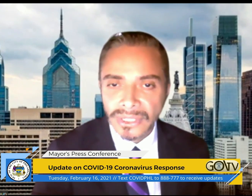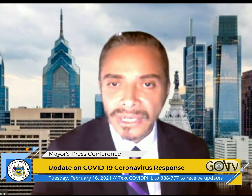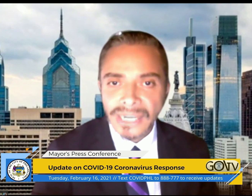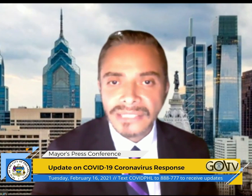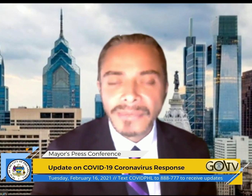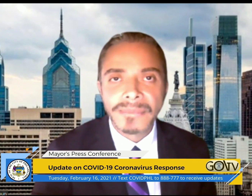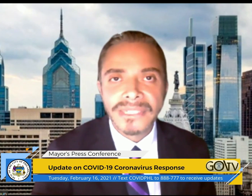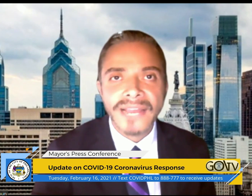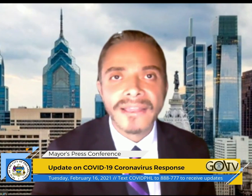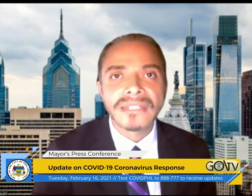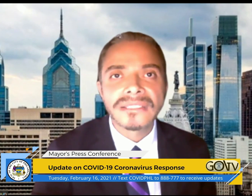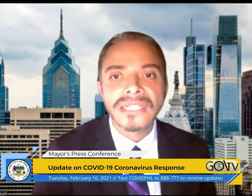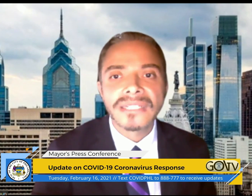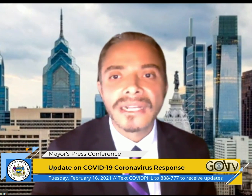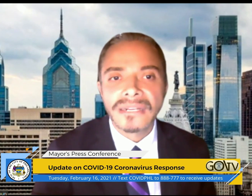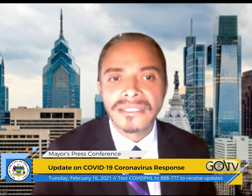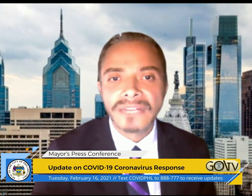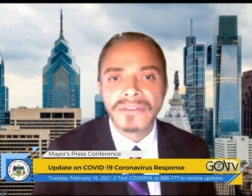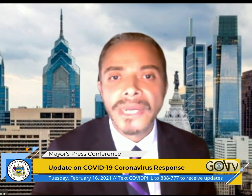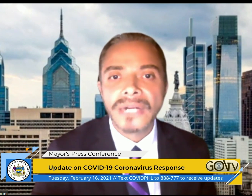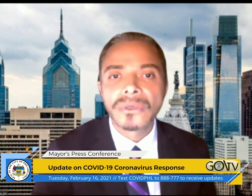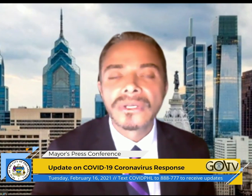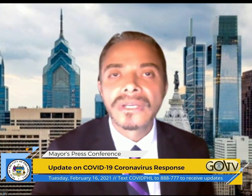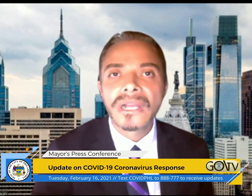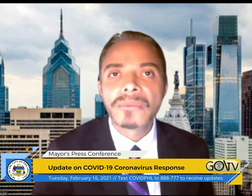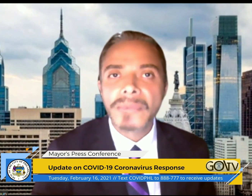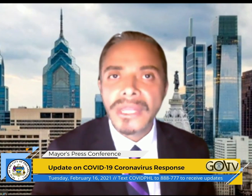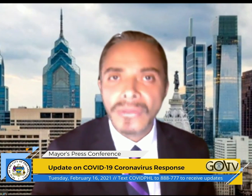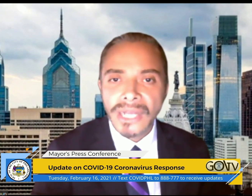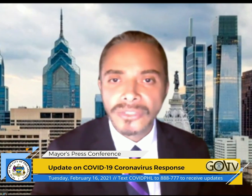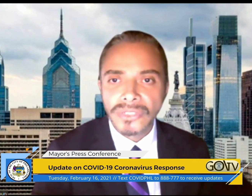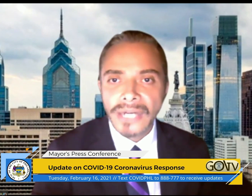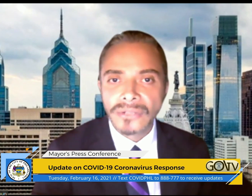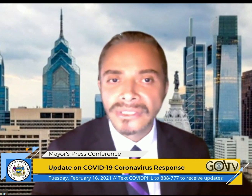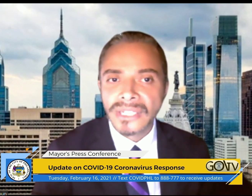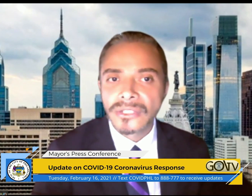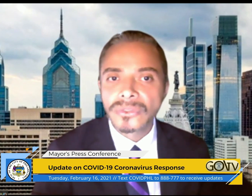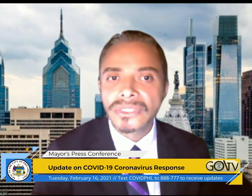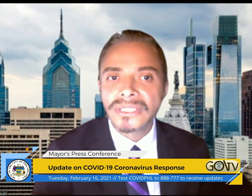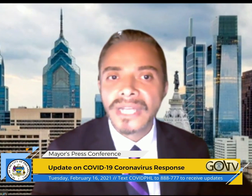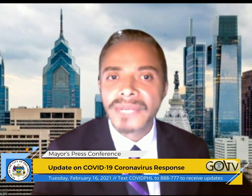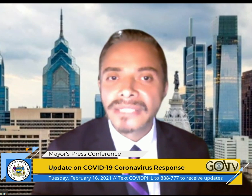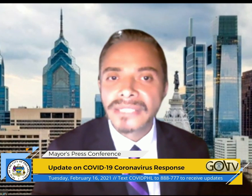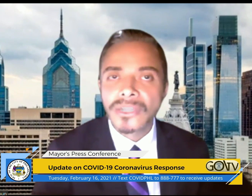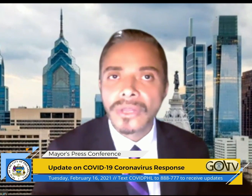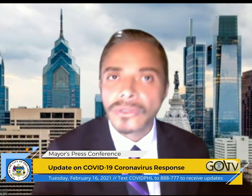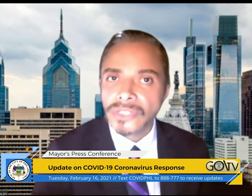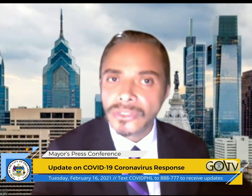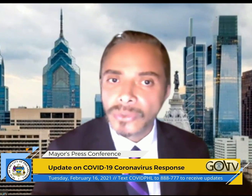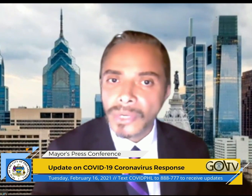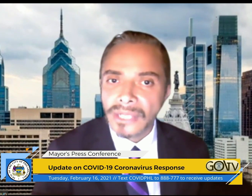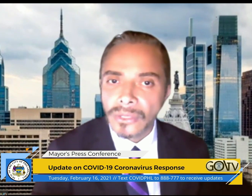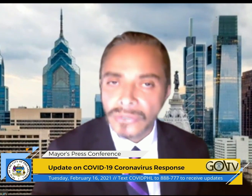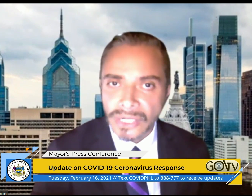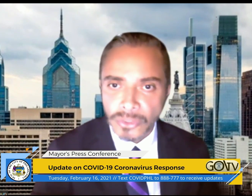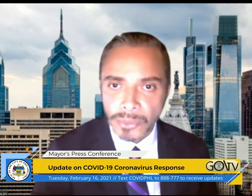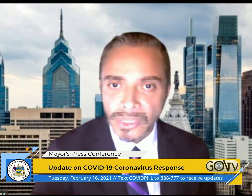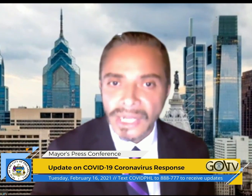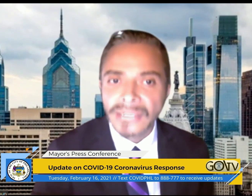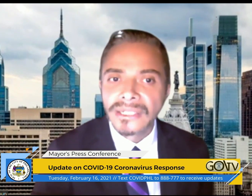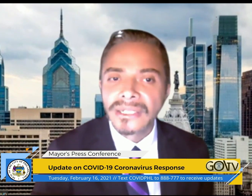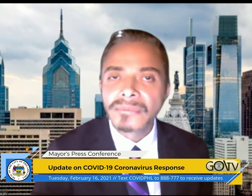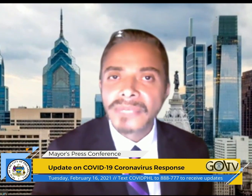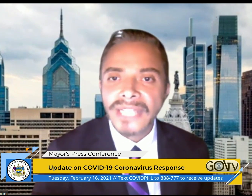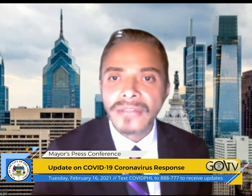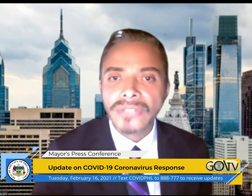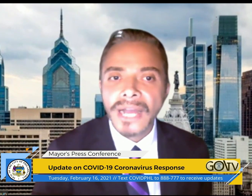confirmados. La semana pasada, del 7 al 13 de febrero, el promedio de casos diarios hasta entonces había sido de 242 casos por